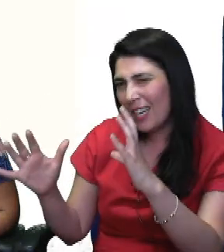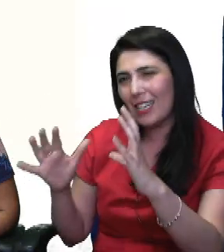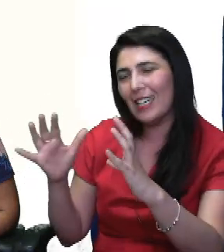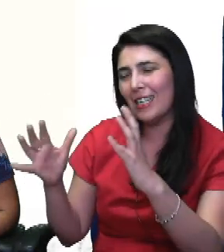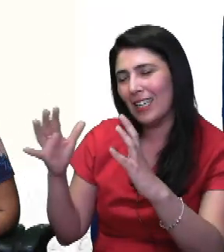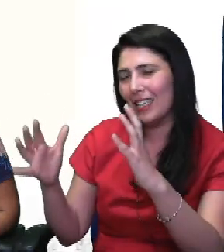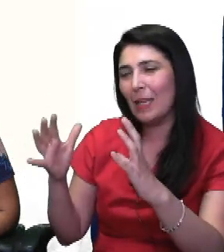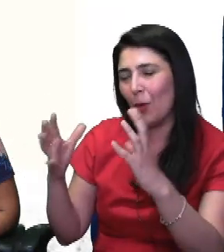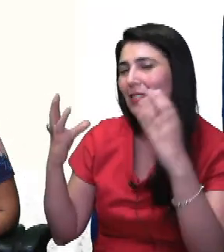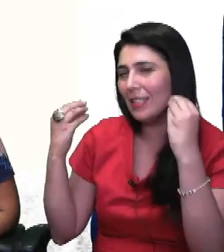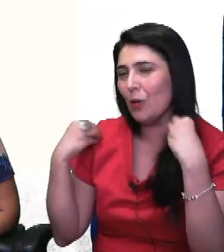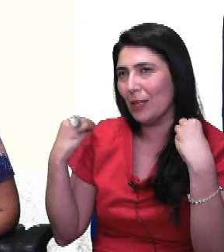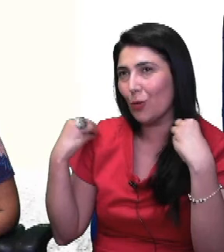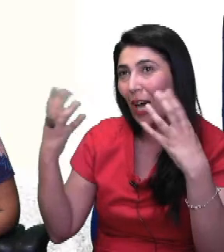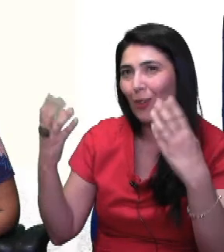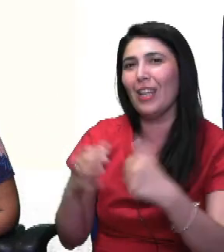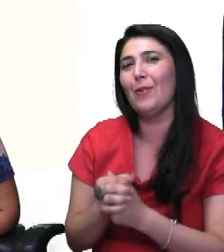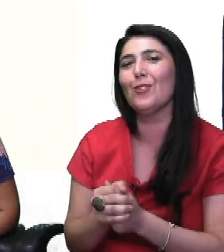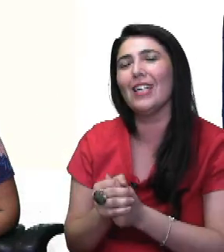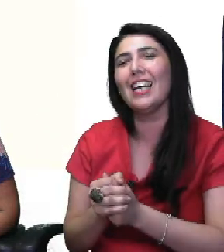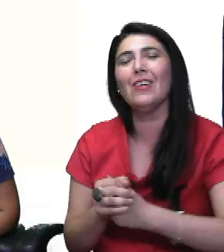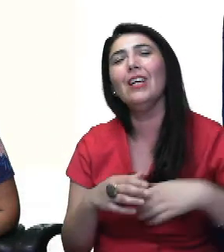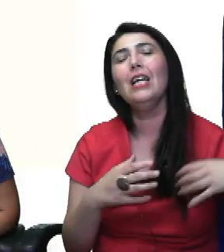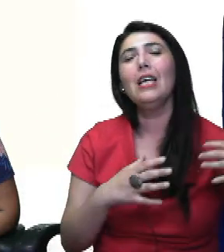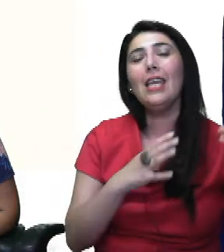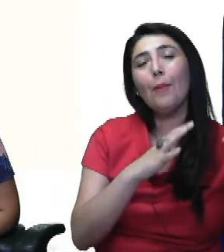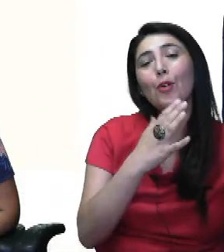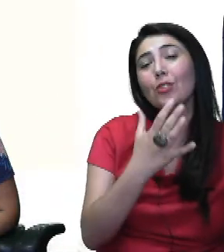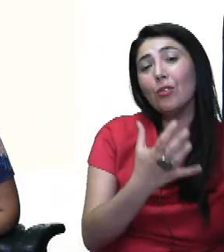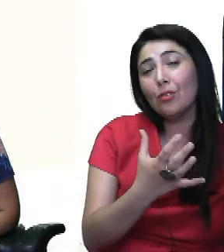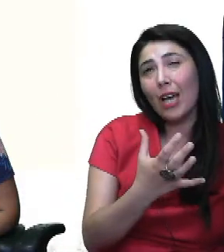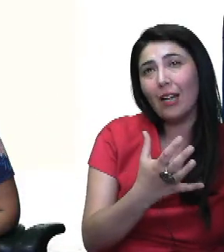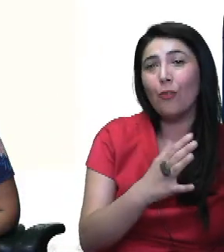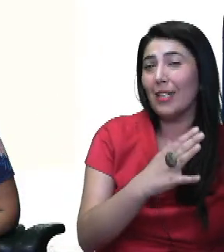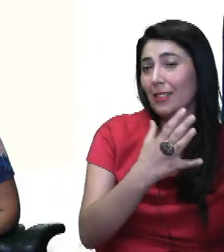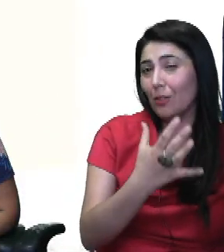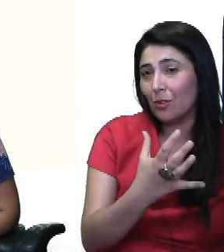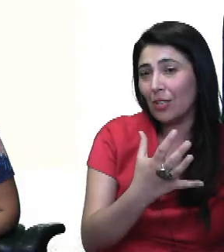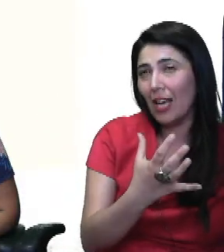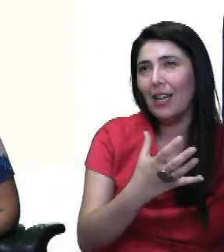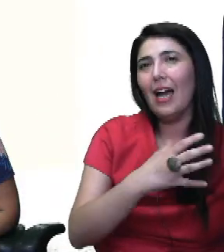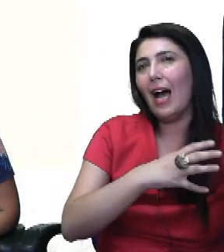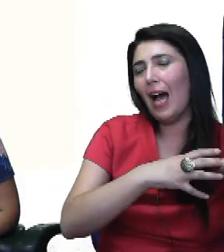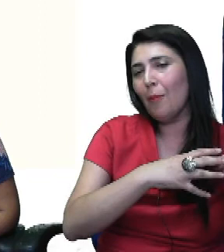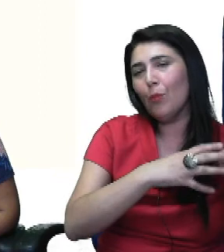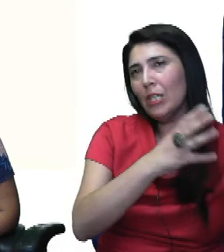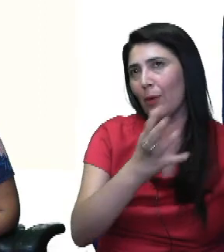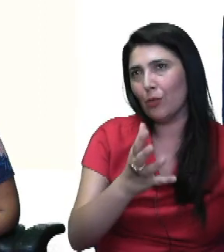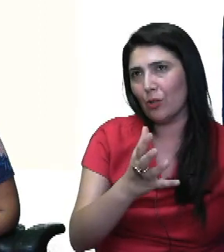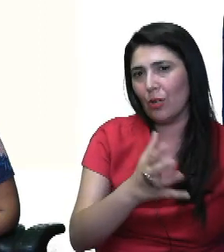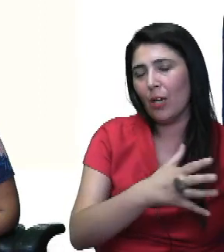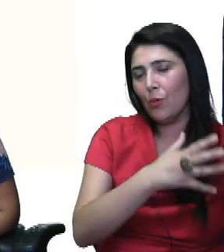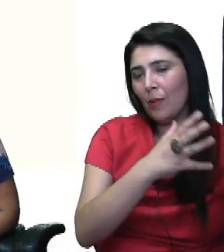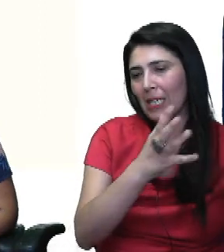más bien tendemos a sentirnos más tocados los del ámbito sanitario, y apoyo psicosocial o bienestar psicosocial a múltiples